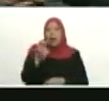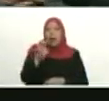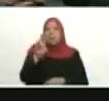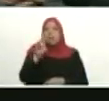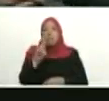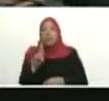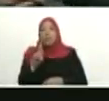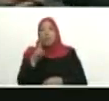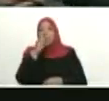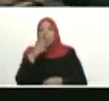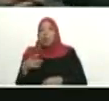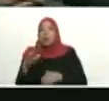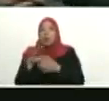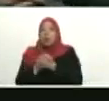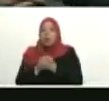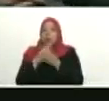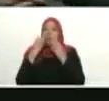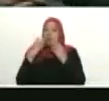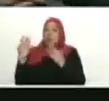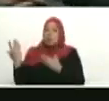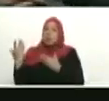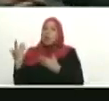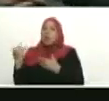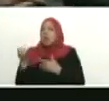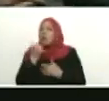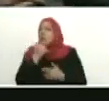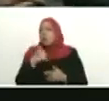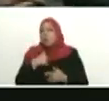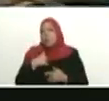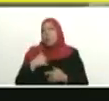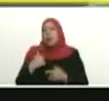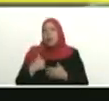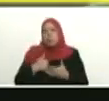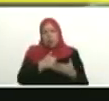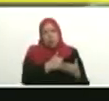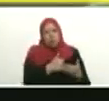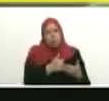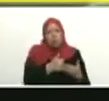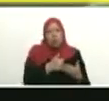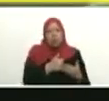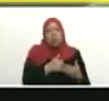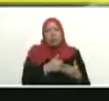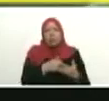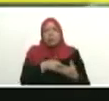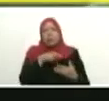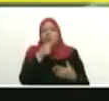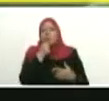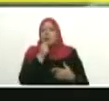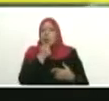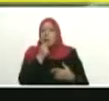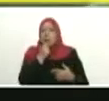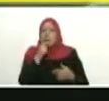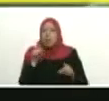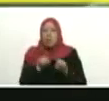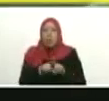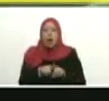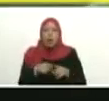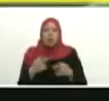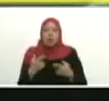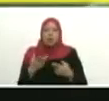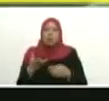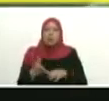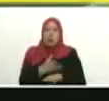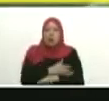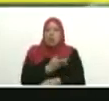Eso es lo bueno tener al lado a Ernesto, pues siempre me corrige. ¿Eh? Hasta para hablar inglés me corrige, mira. Antes